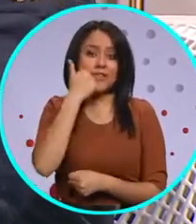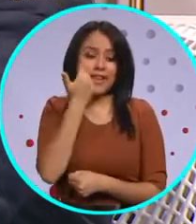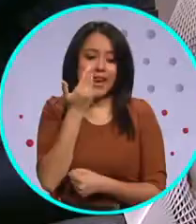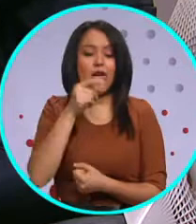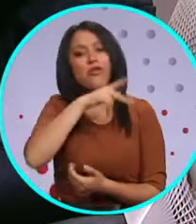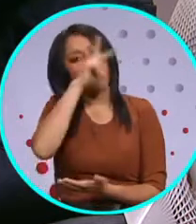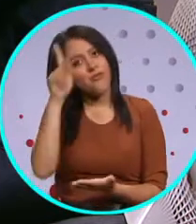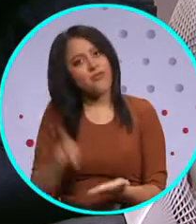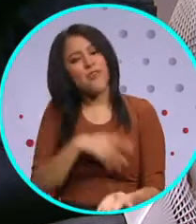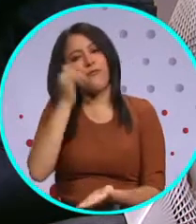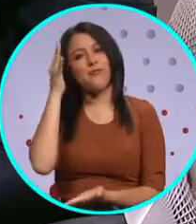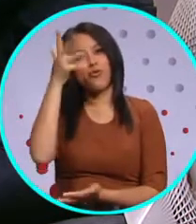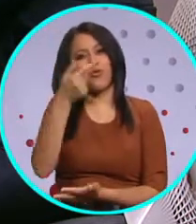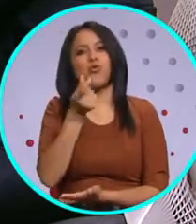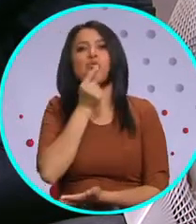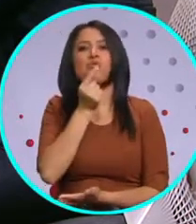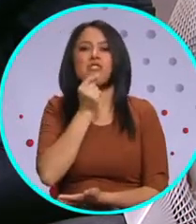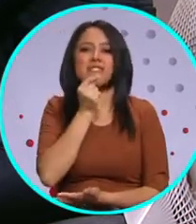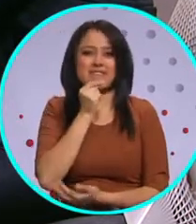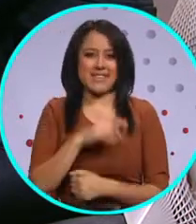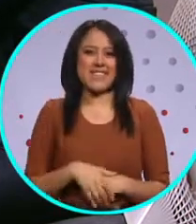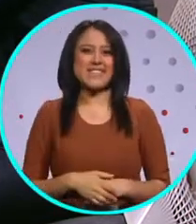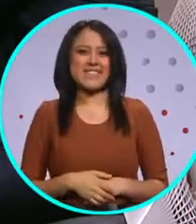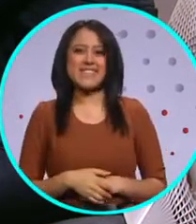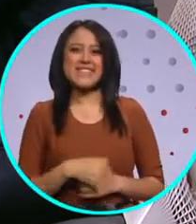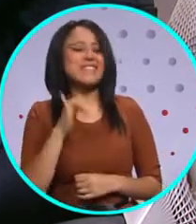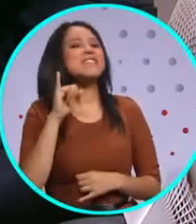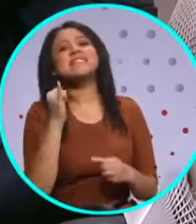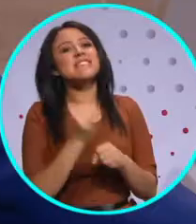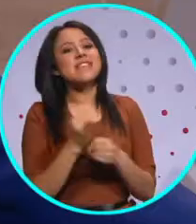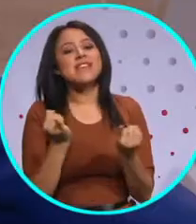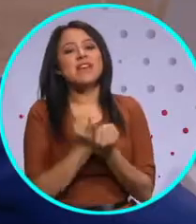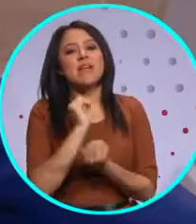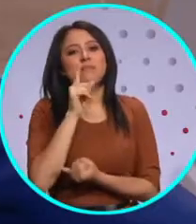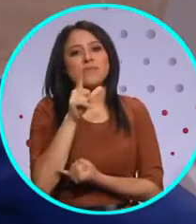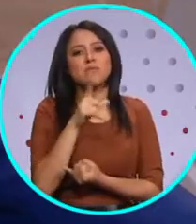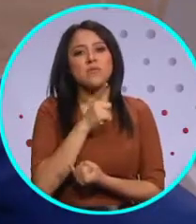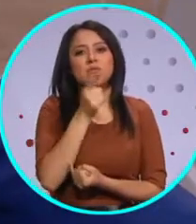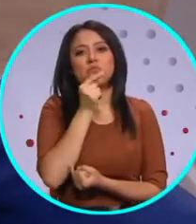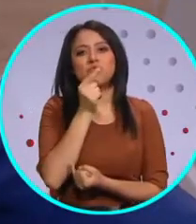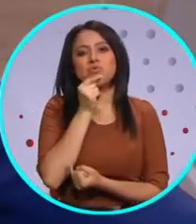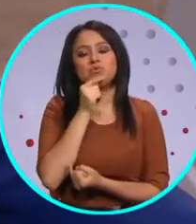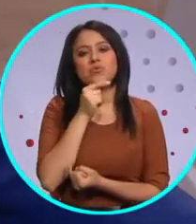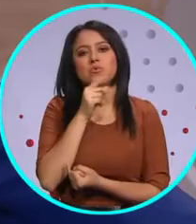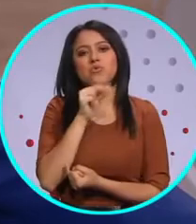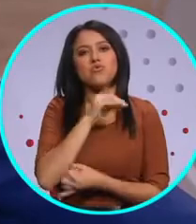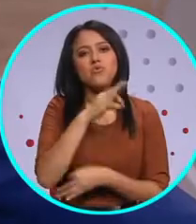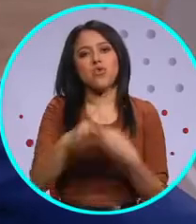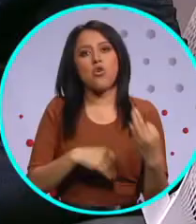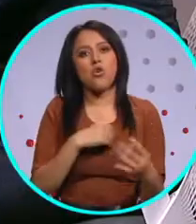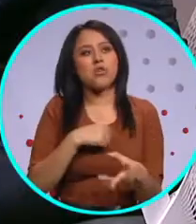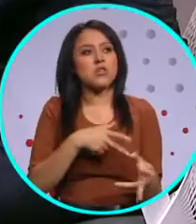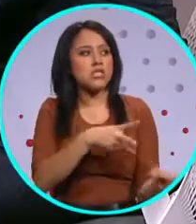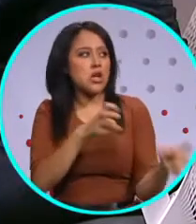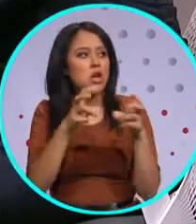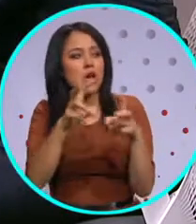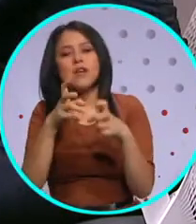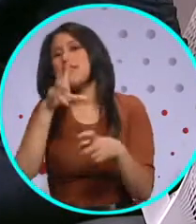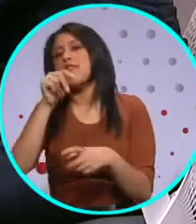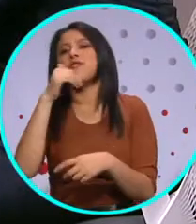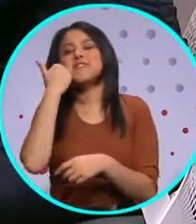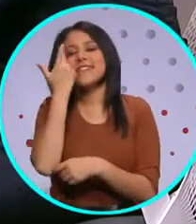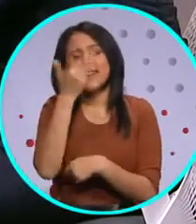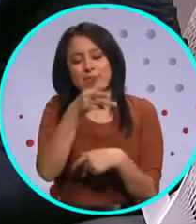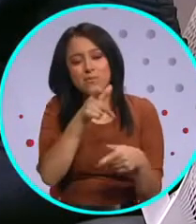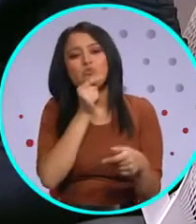hacer publicidad hoy me encontrado en arena la ansiedad de policías y ladrones estudiante de autos de ladrones hasta ahora ya negro sergio en policía